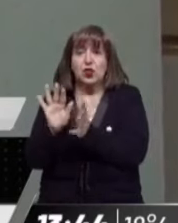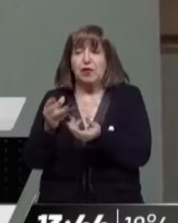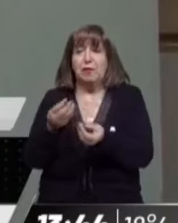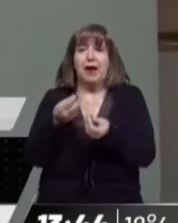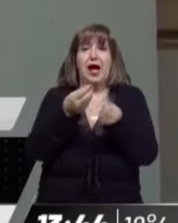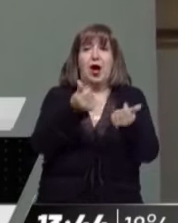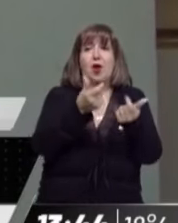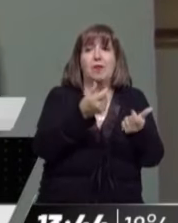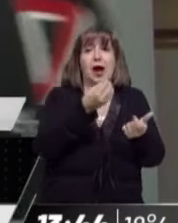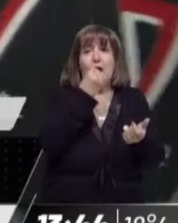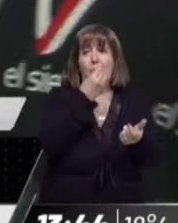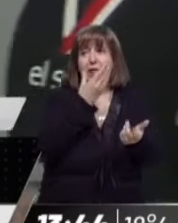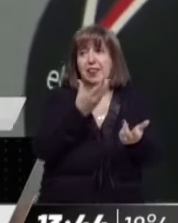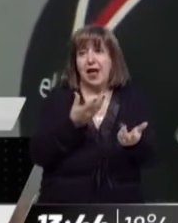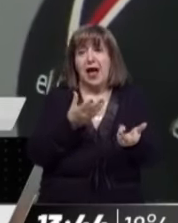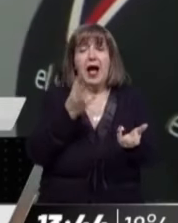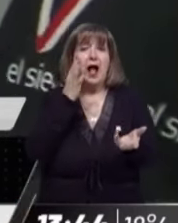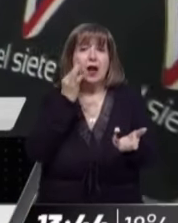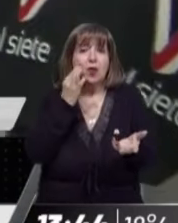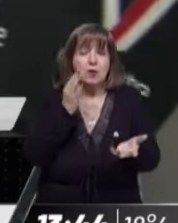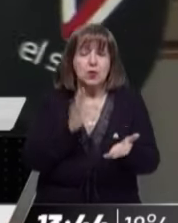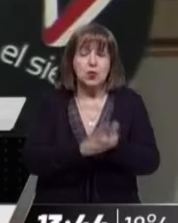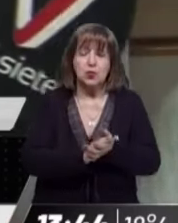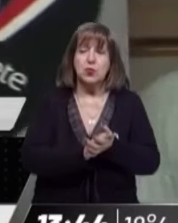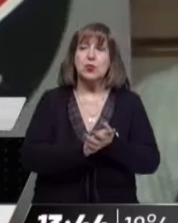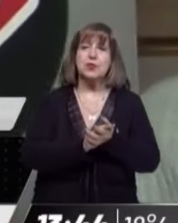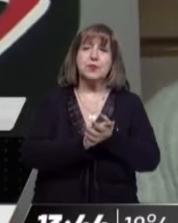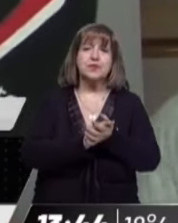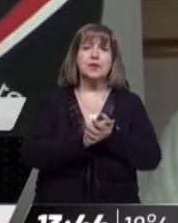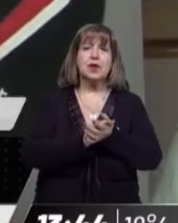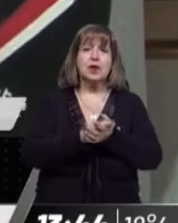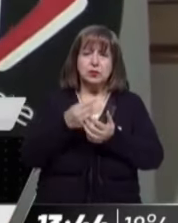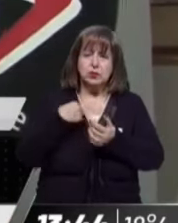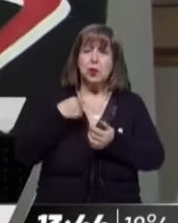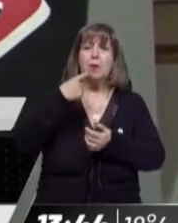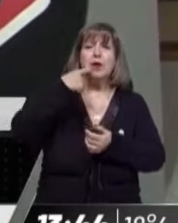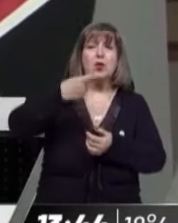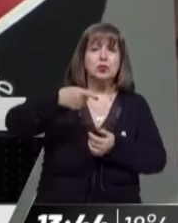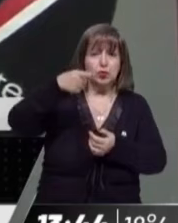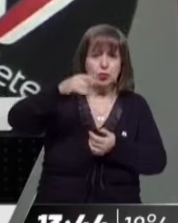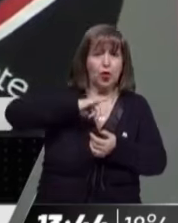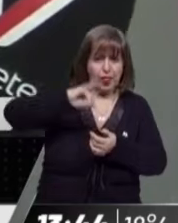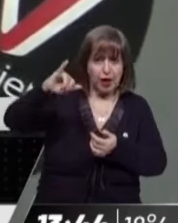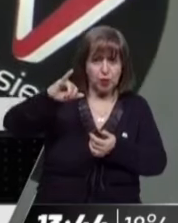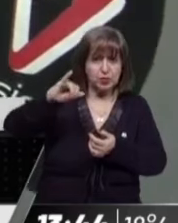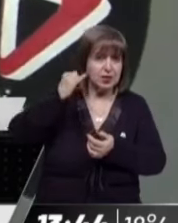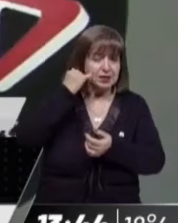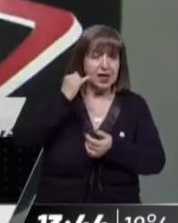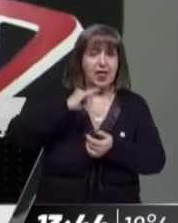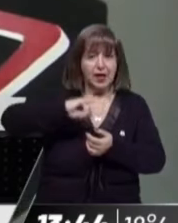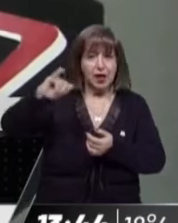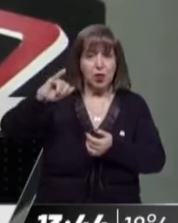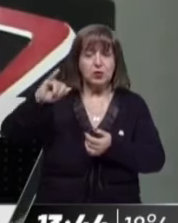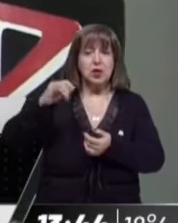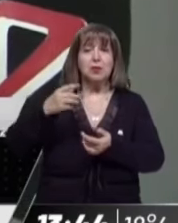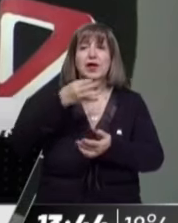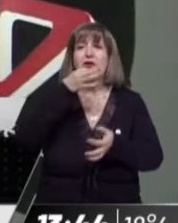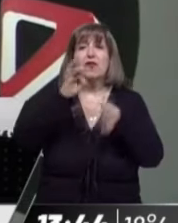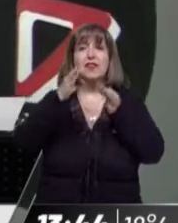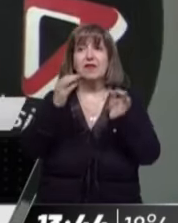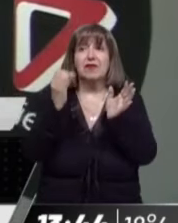de comida no entiendo pero ustedes han pensado en la posibilidad de radicar denuncia o algo al respecto en relación a esto a la